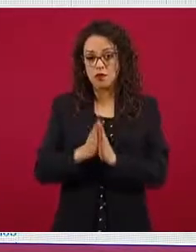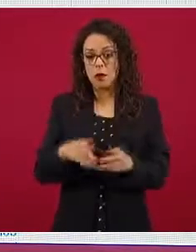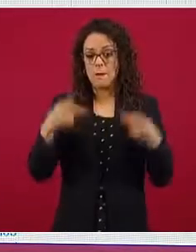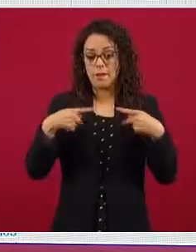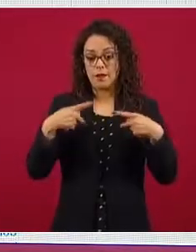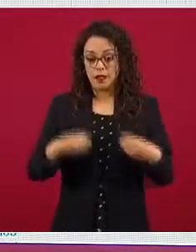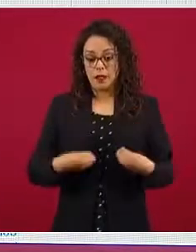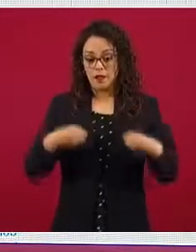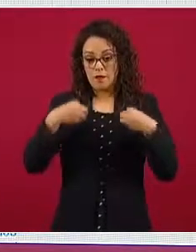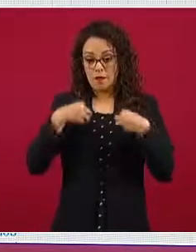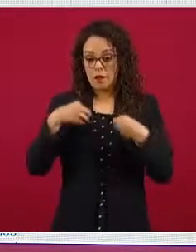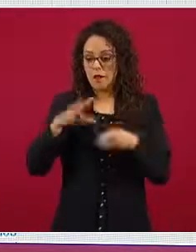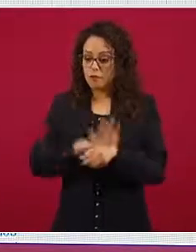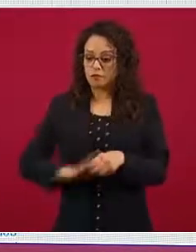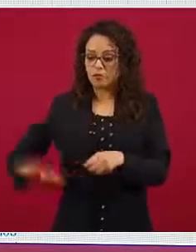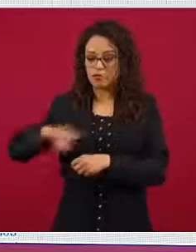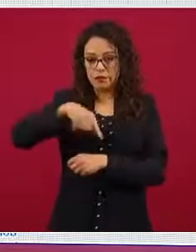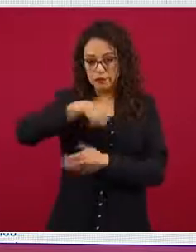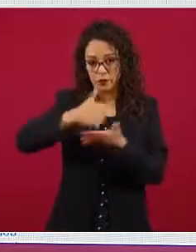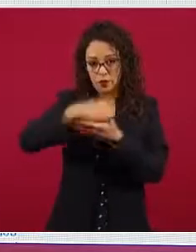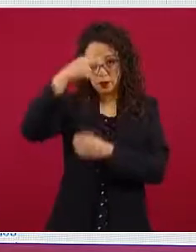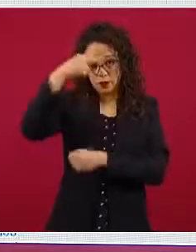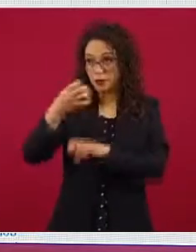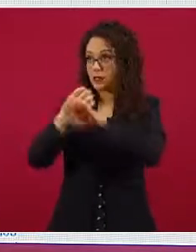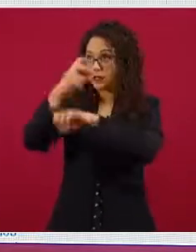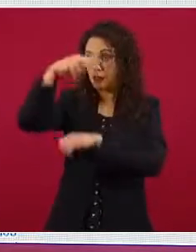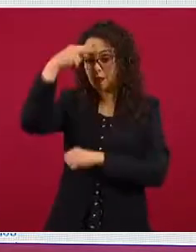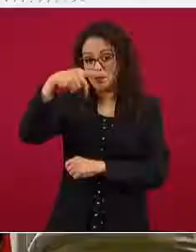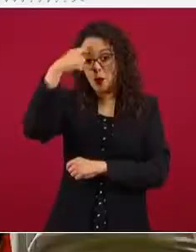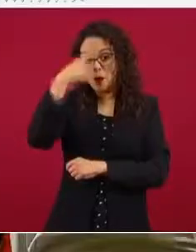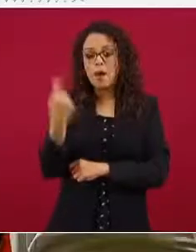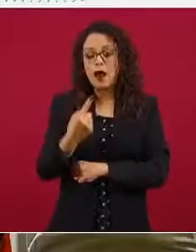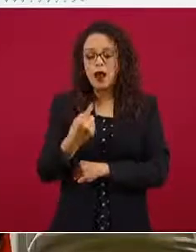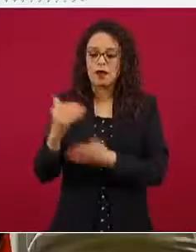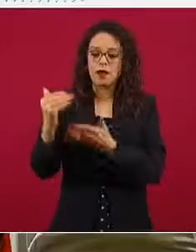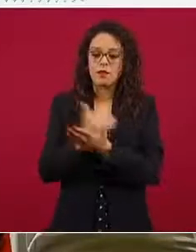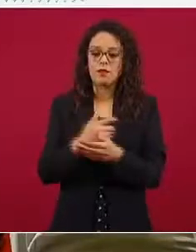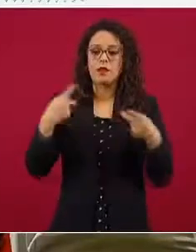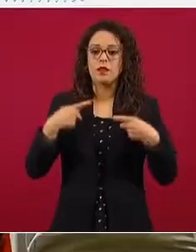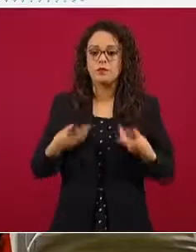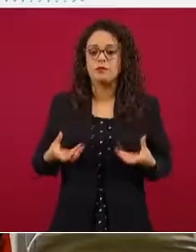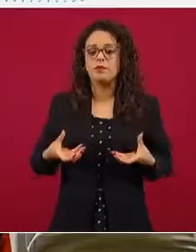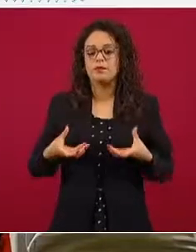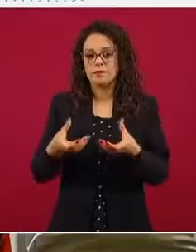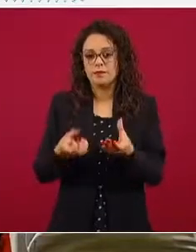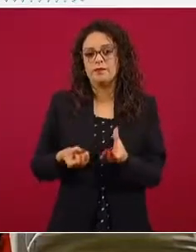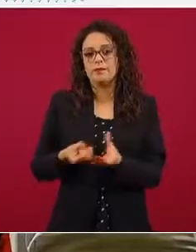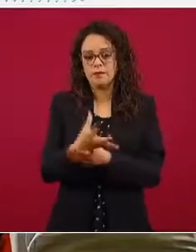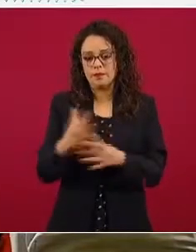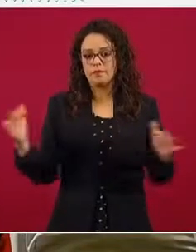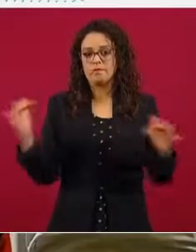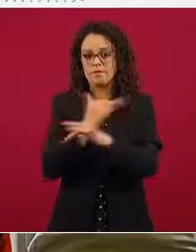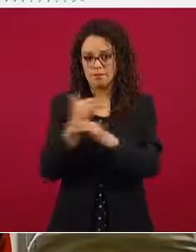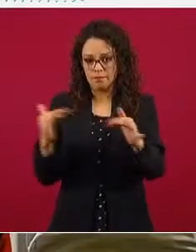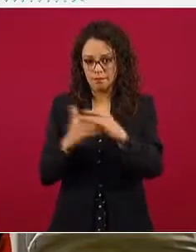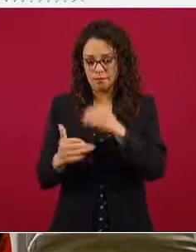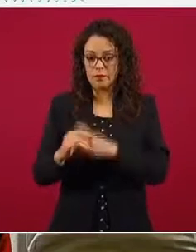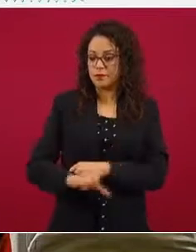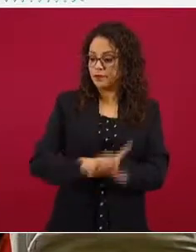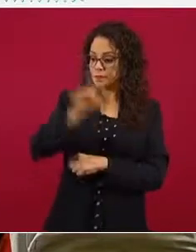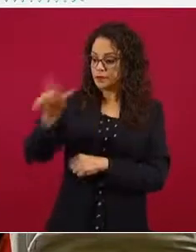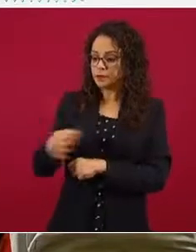vivimos en la zona metropolitana para reducir voluntariamente la movilidad. Y posteriormente se tomaron disposiciones